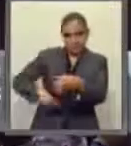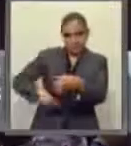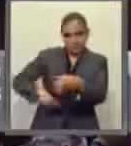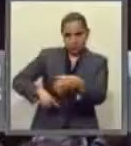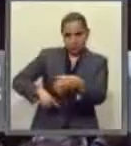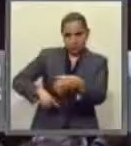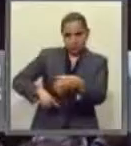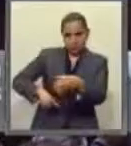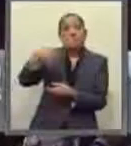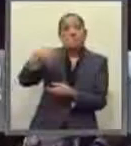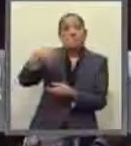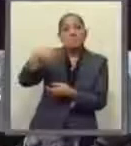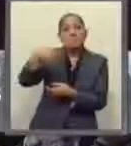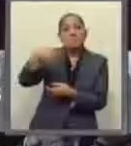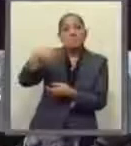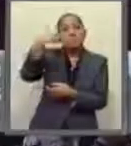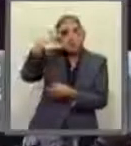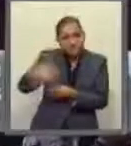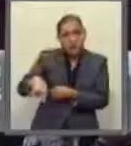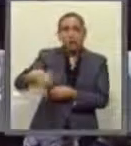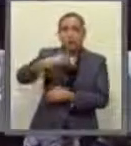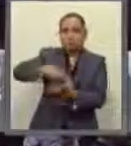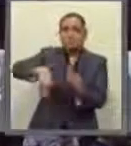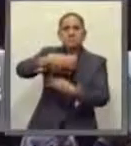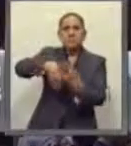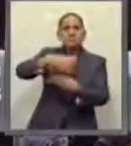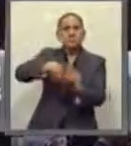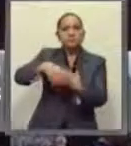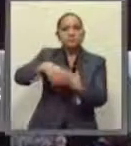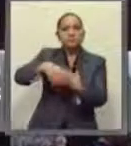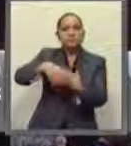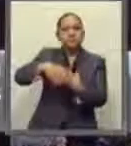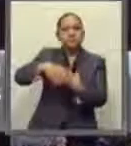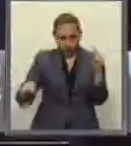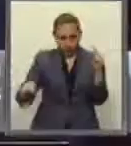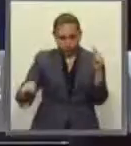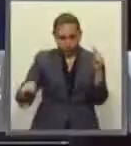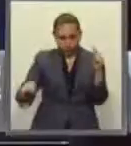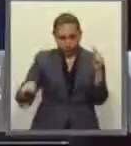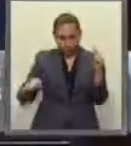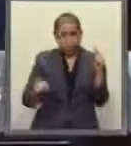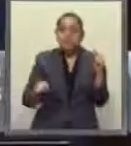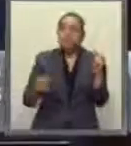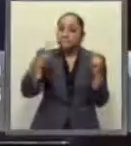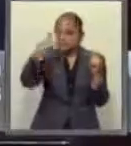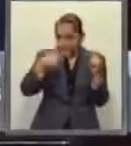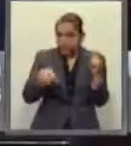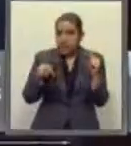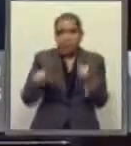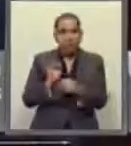fortalecer la producción de lácteos en el país y sobre todo para cuidar